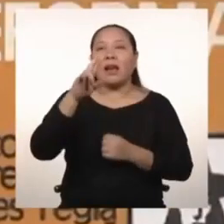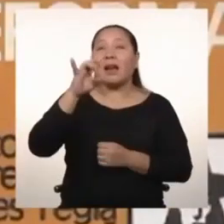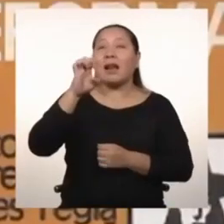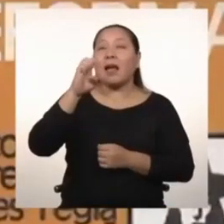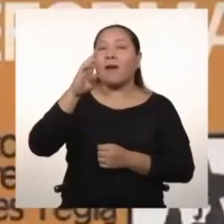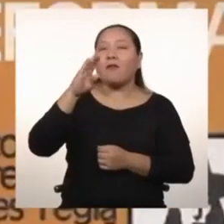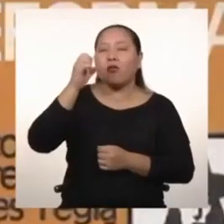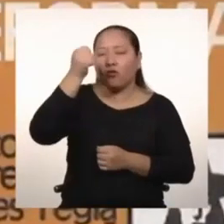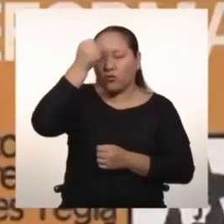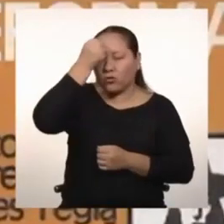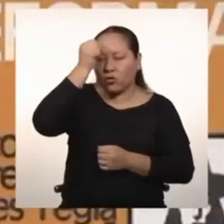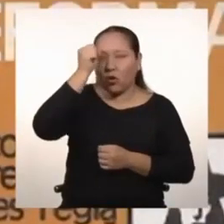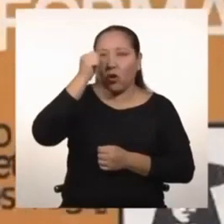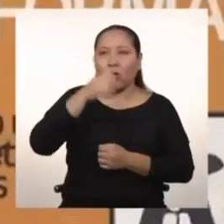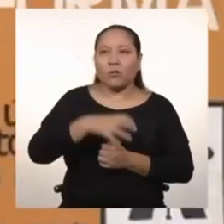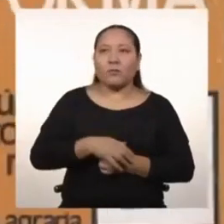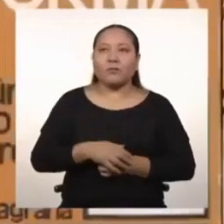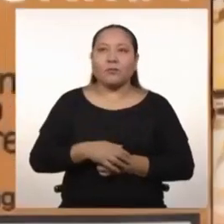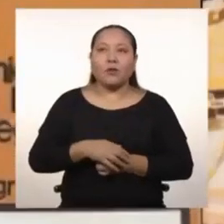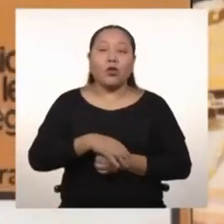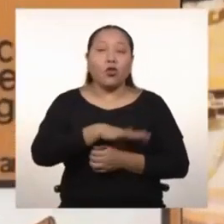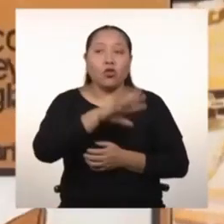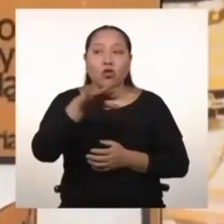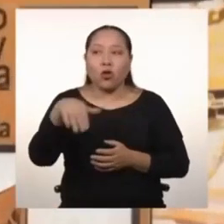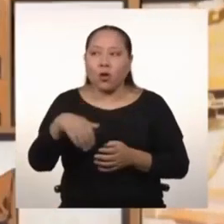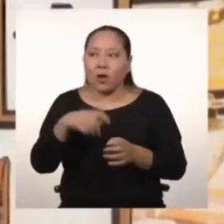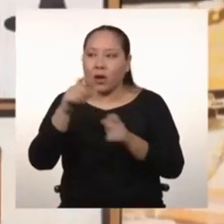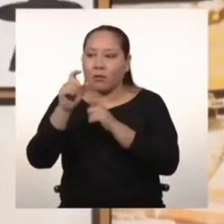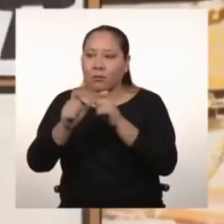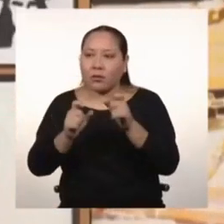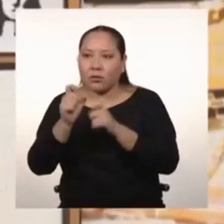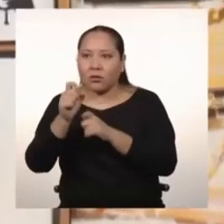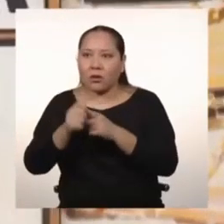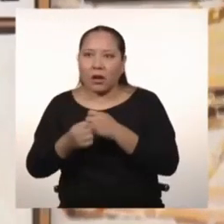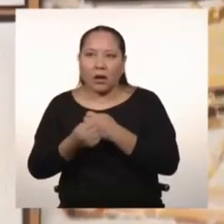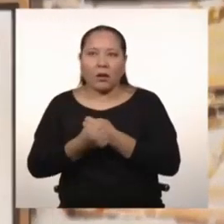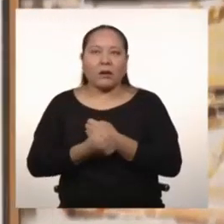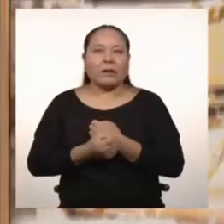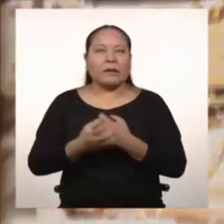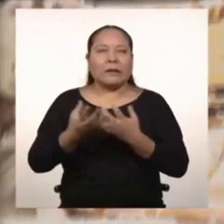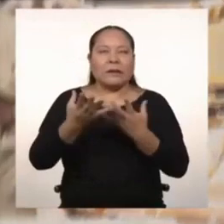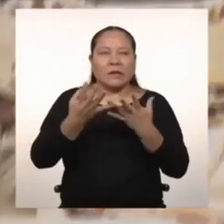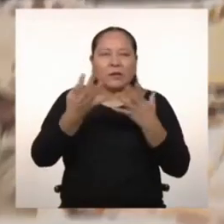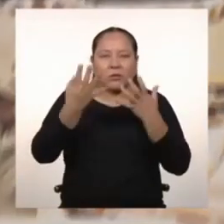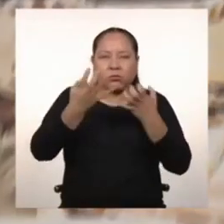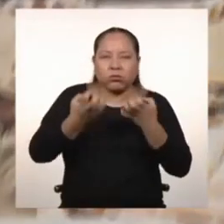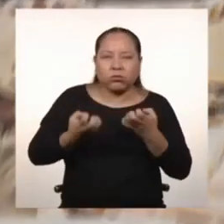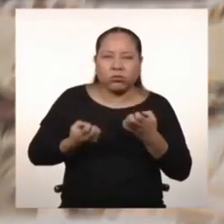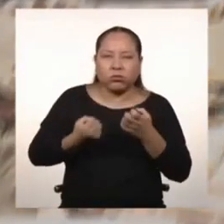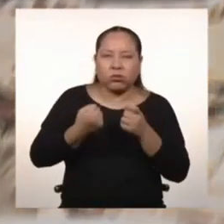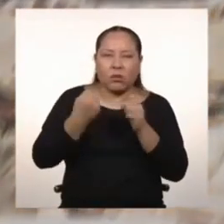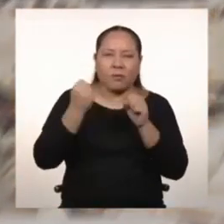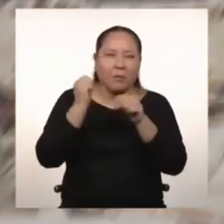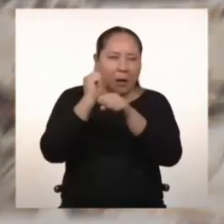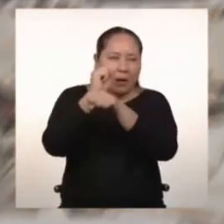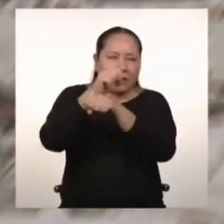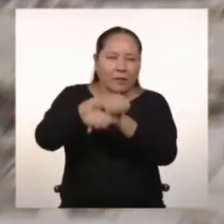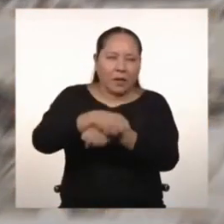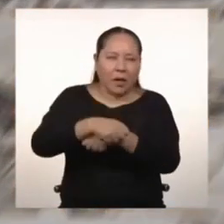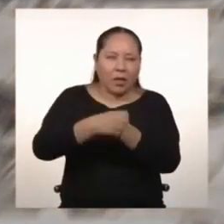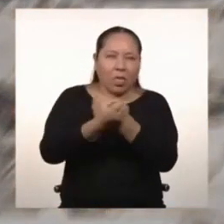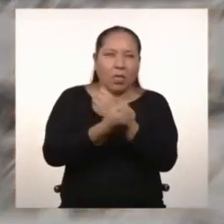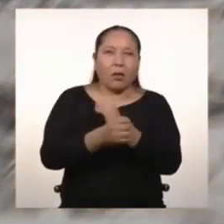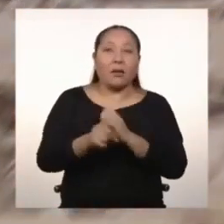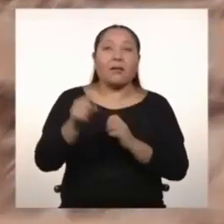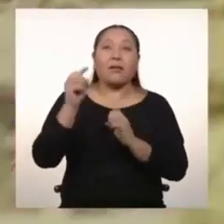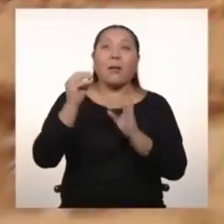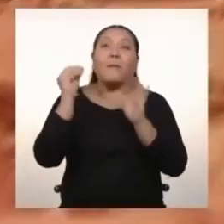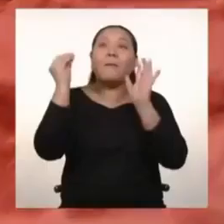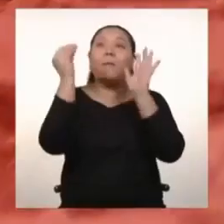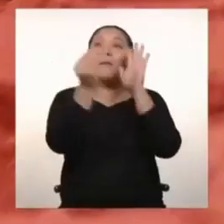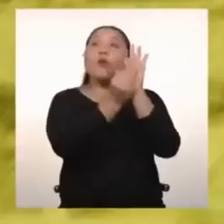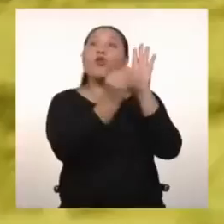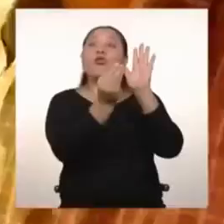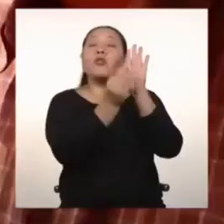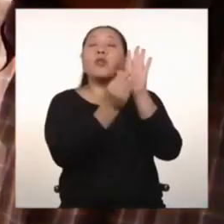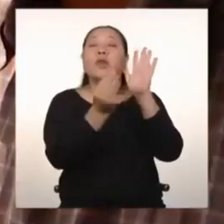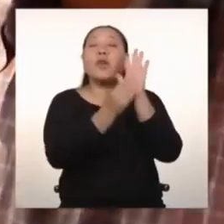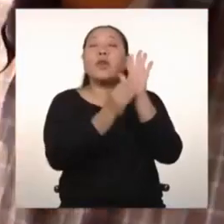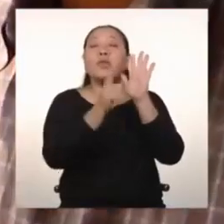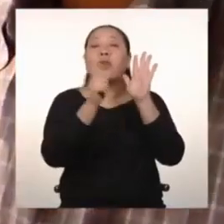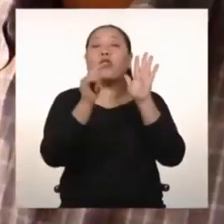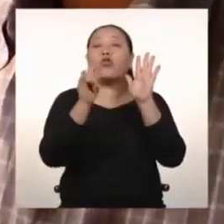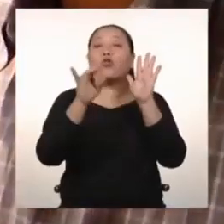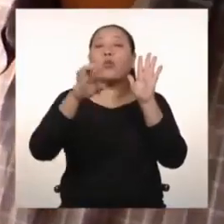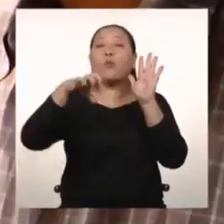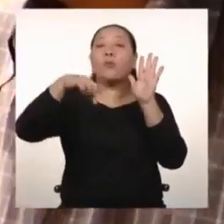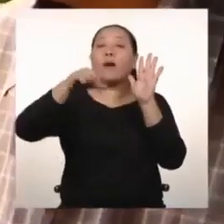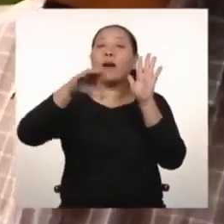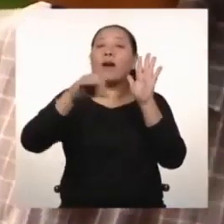las SAI, las sociedades agrícolas de interés social que se crearon en ese entonces, tenían a esa imagen de Túpac Amaru como parte de su logotipo también. Hay